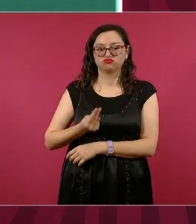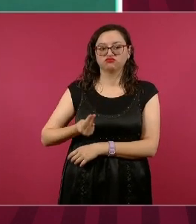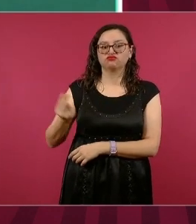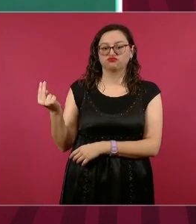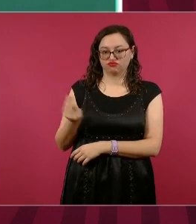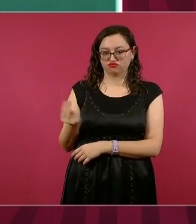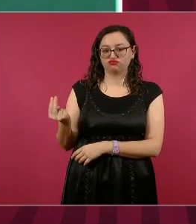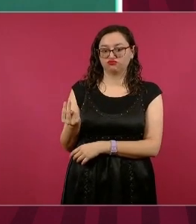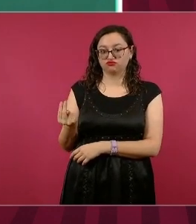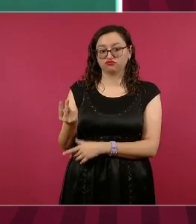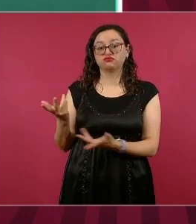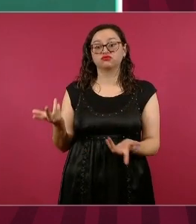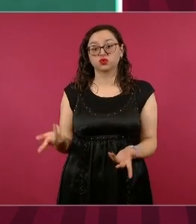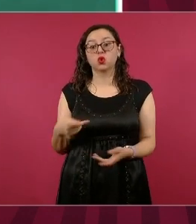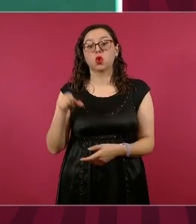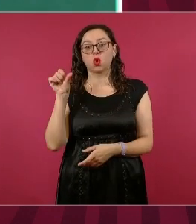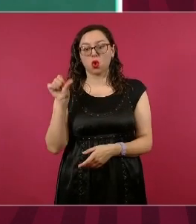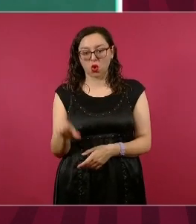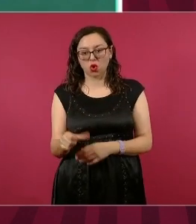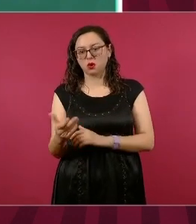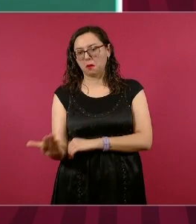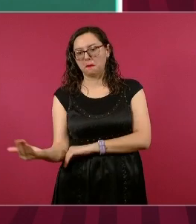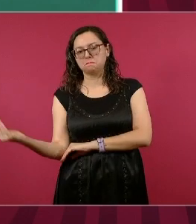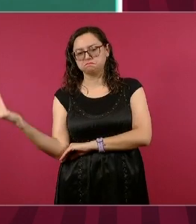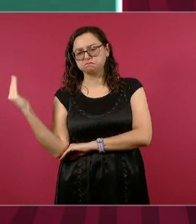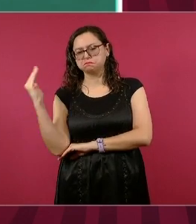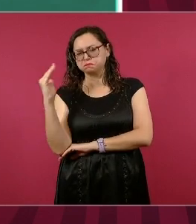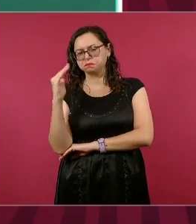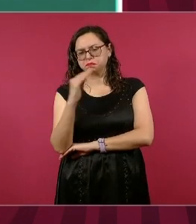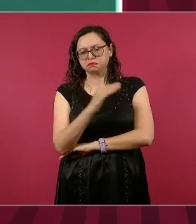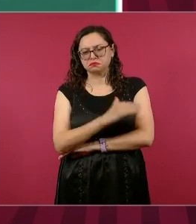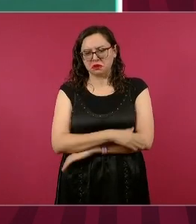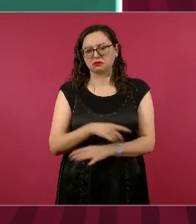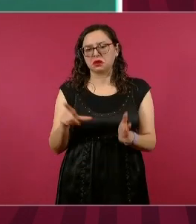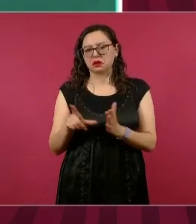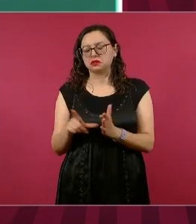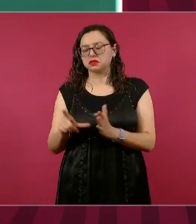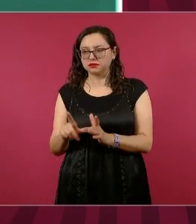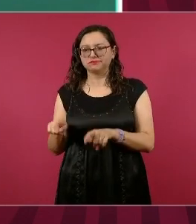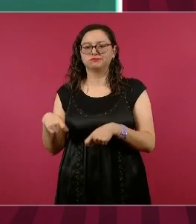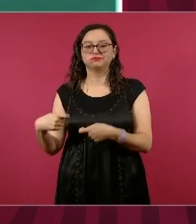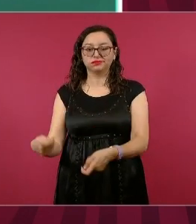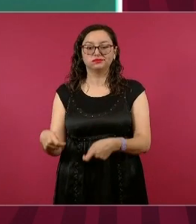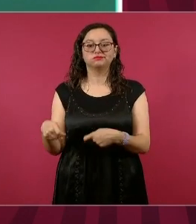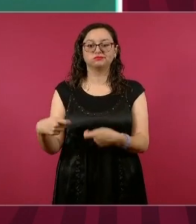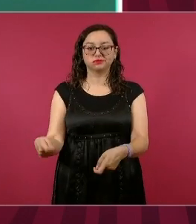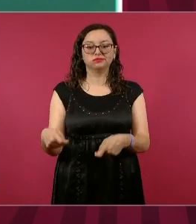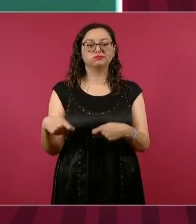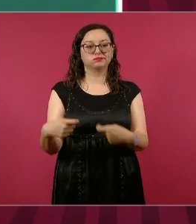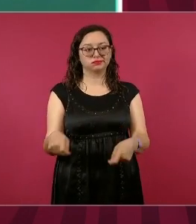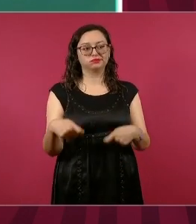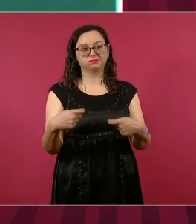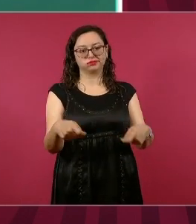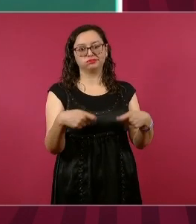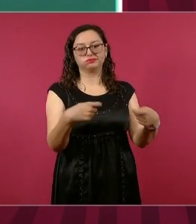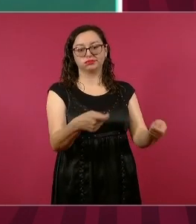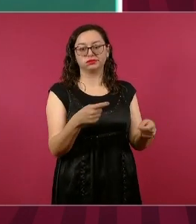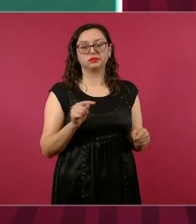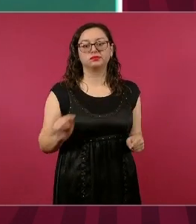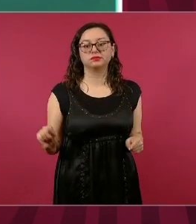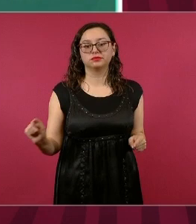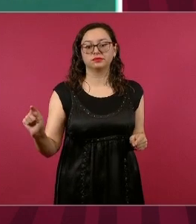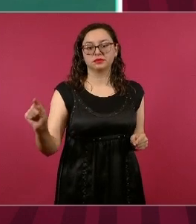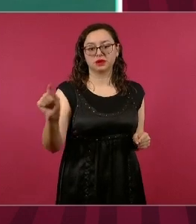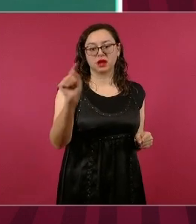Más tarde, el mismo día de hoy, vamos a estar entregando las tarjetas correspondientes a los comités de salud para el bienestar de